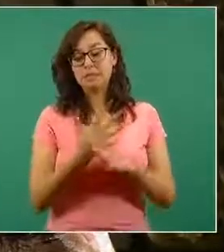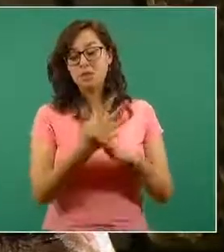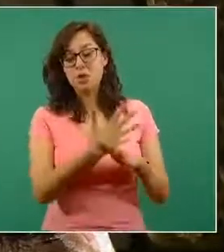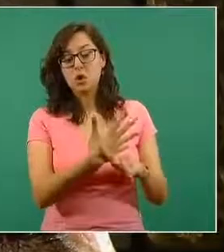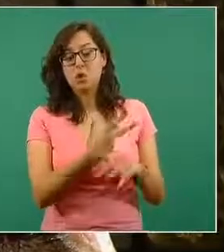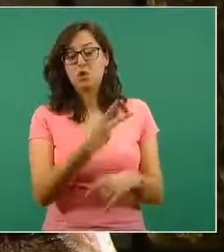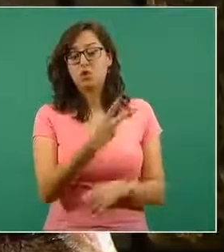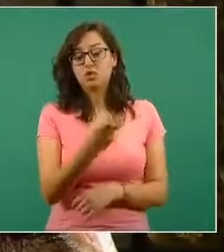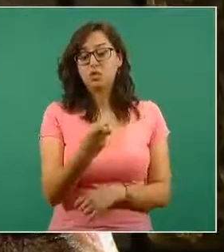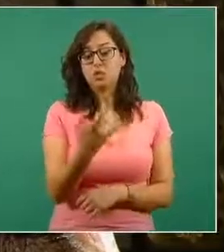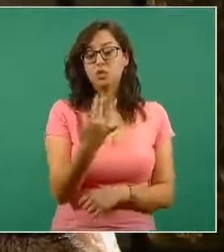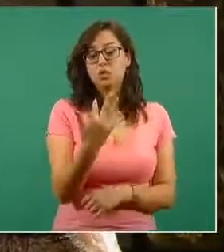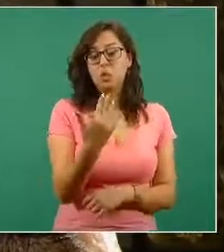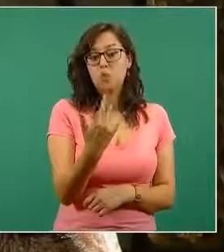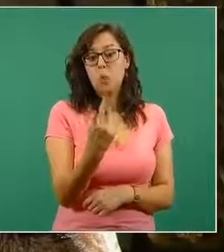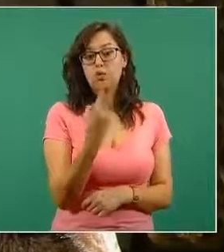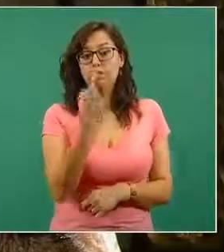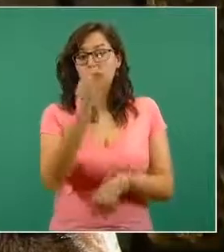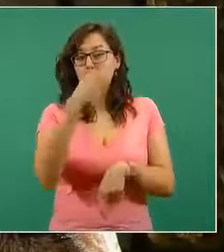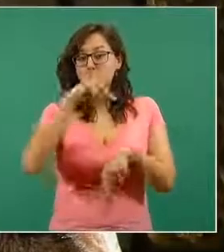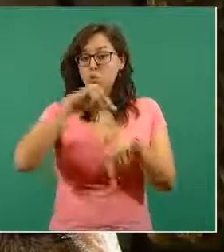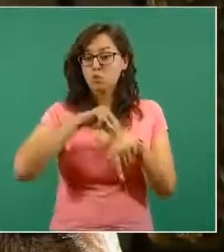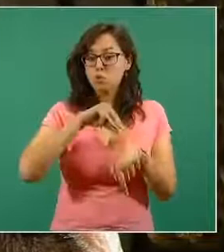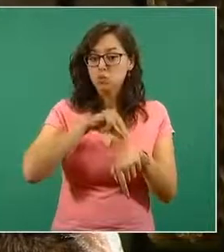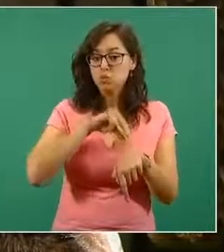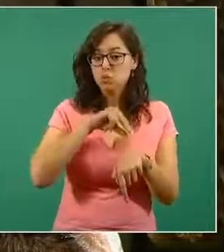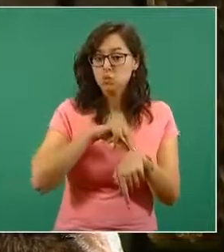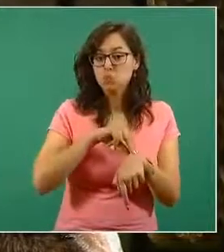integrarse al ámbito laboral de